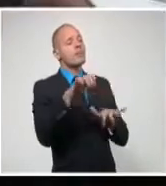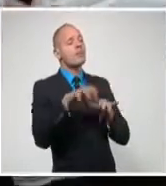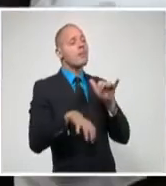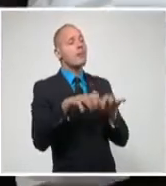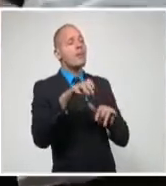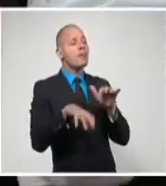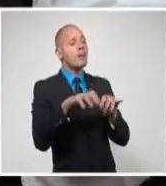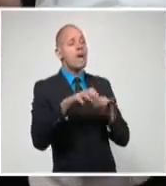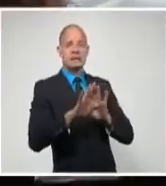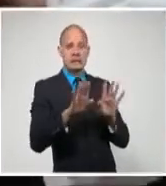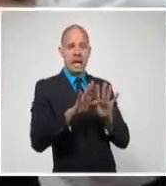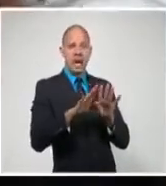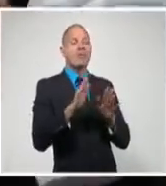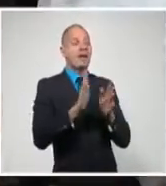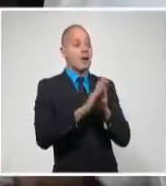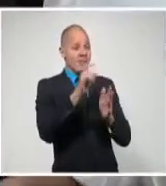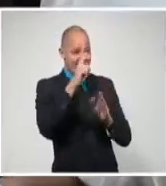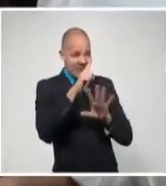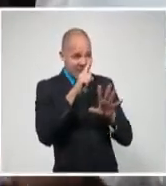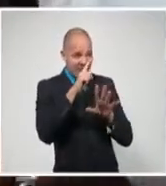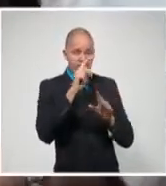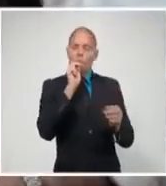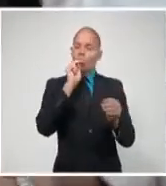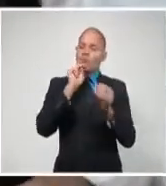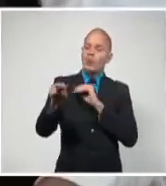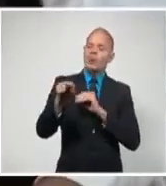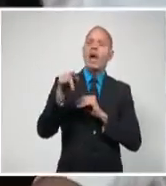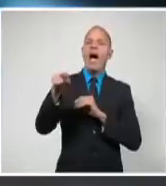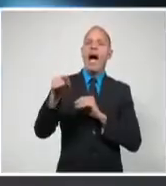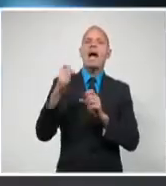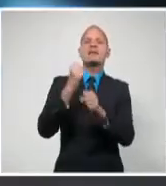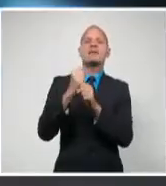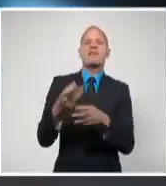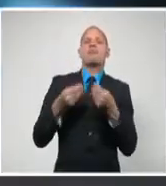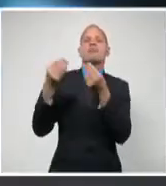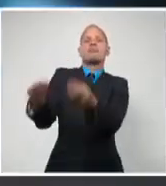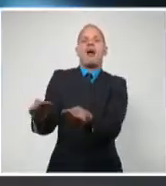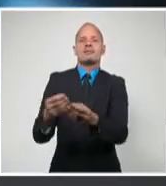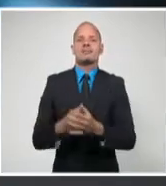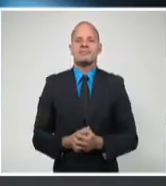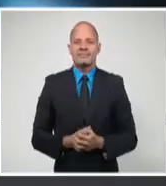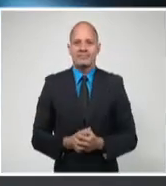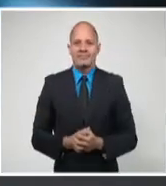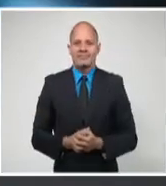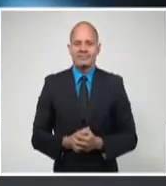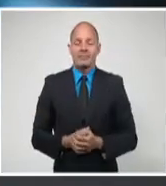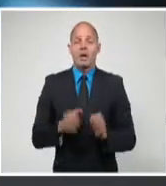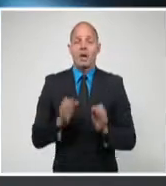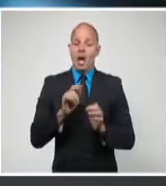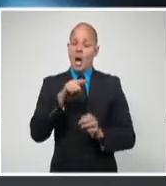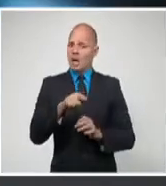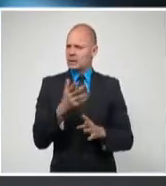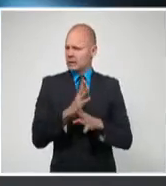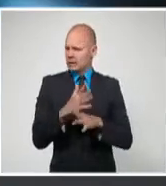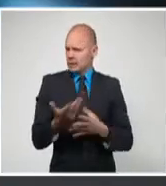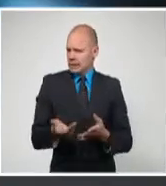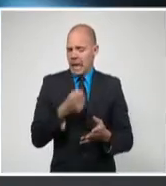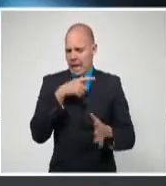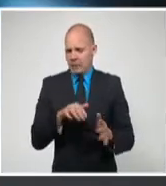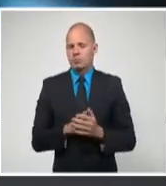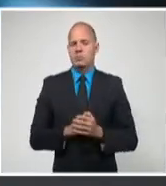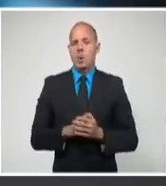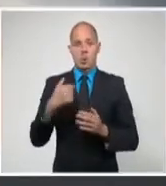requerir de una constante fiscalización por los distintos niveles administrativos. Como parte del teletrabajo, el empleado organiza su